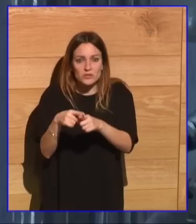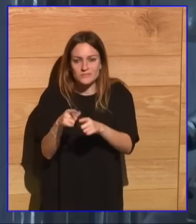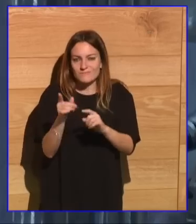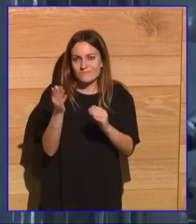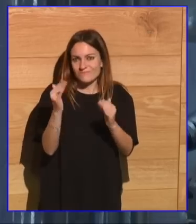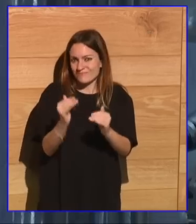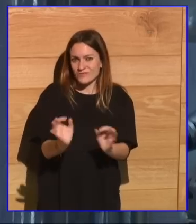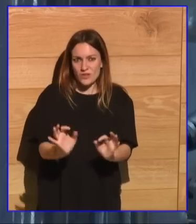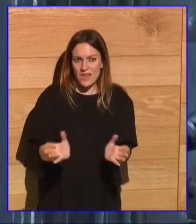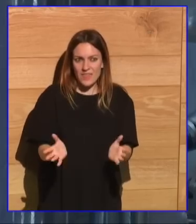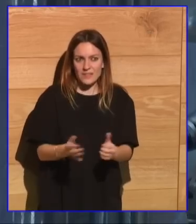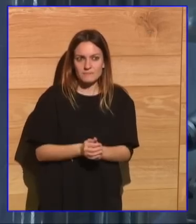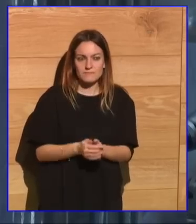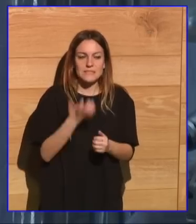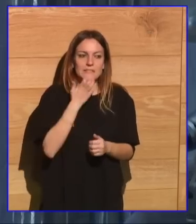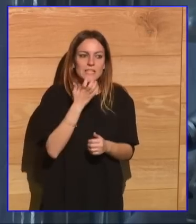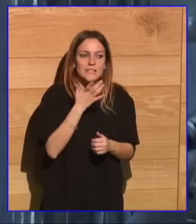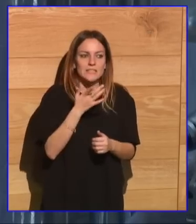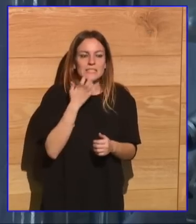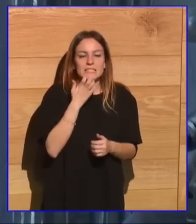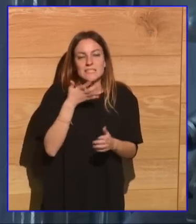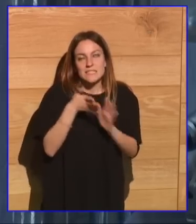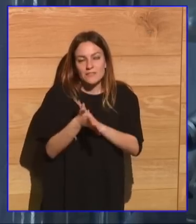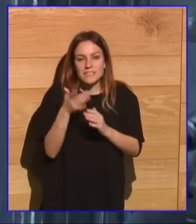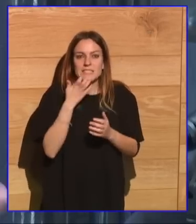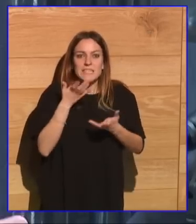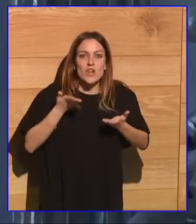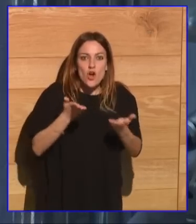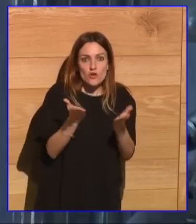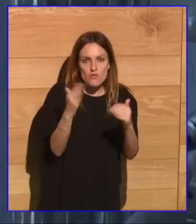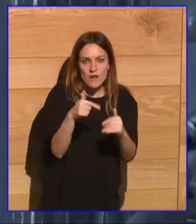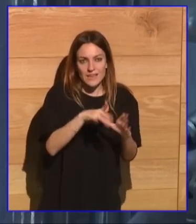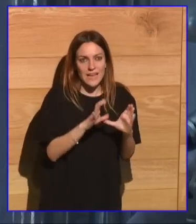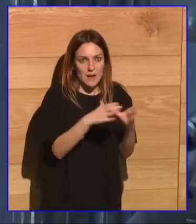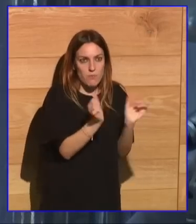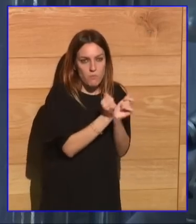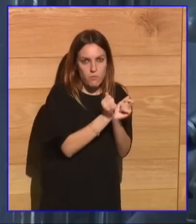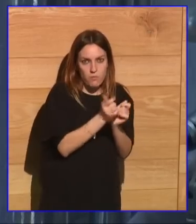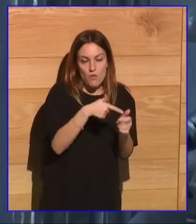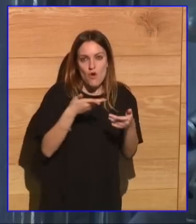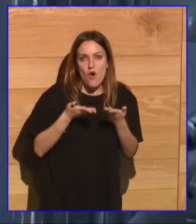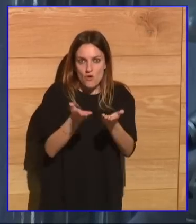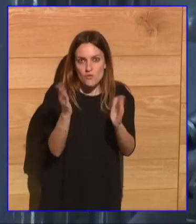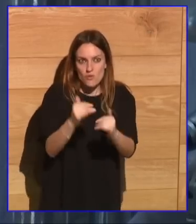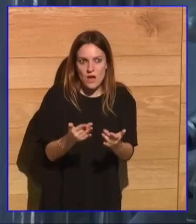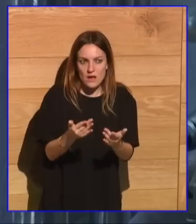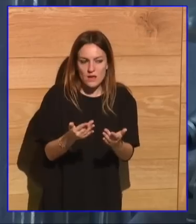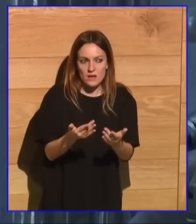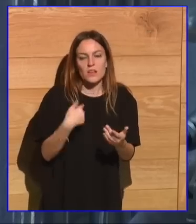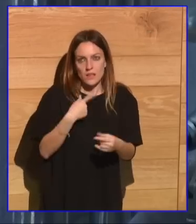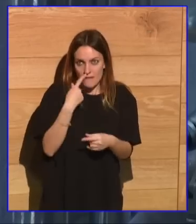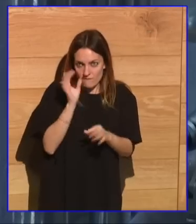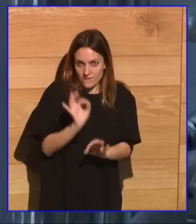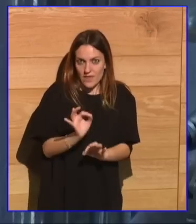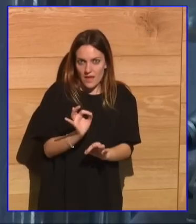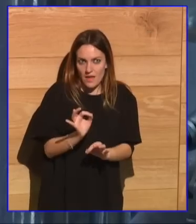haber hornos... Claro. O sea, tú en cuanto a un campo de concentración... Claro, es que lo digo en serio. O sea, ya haremos el programa de Spielberg cuando